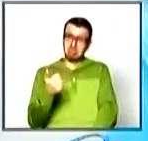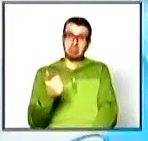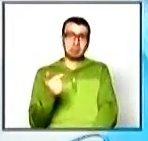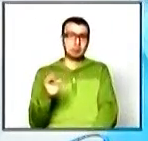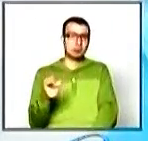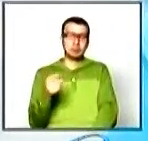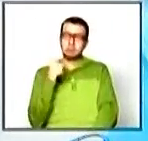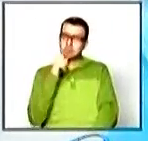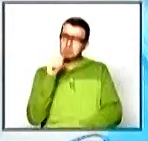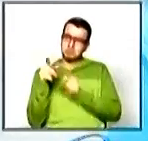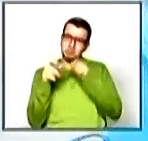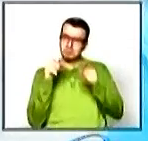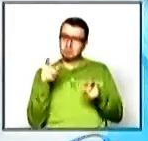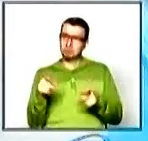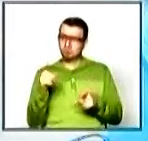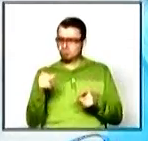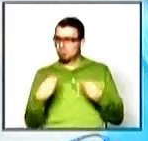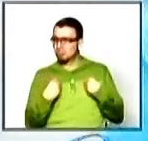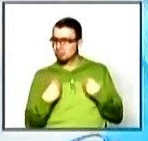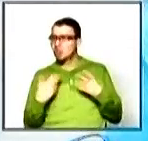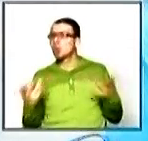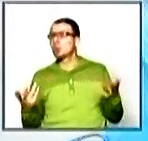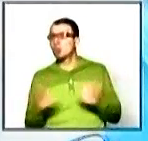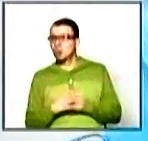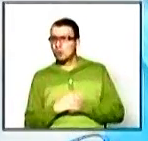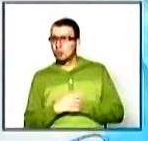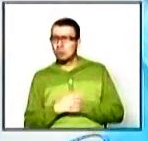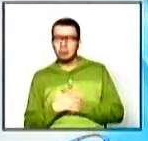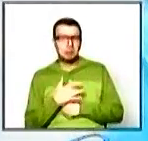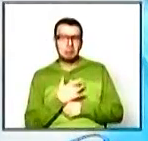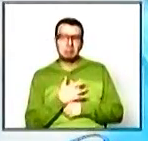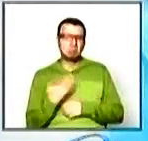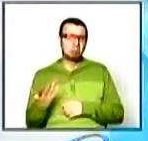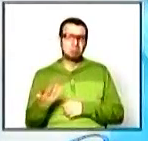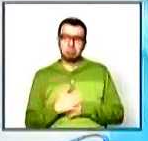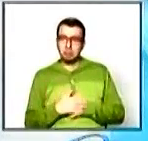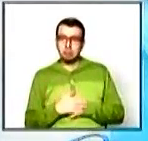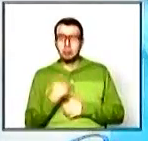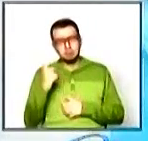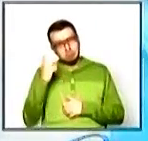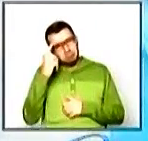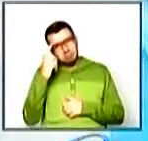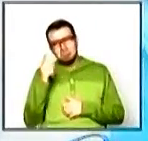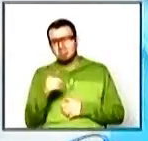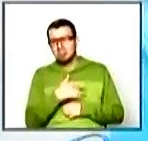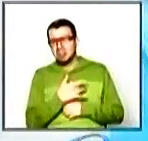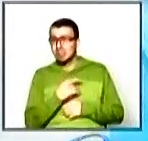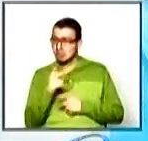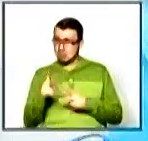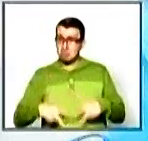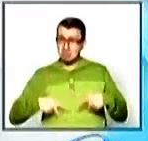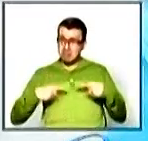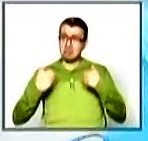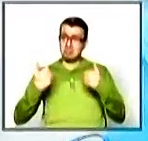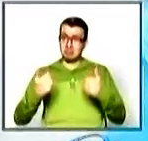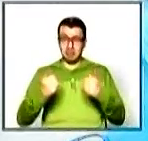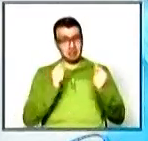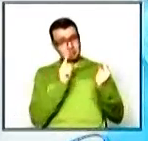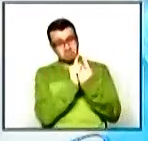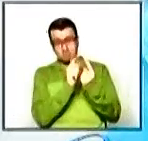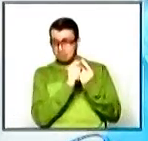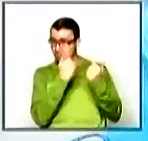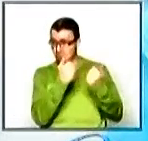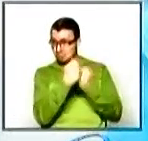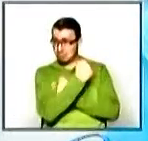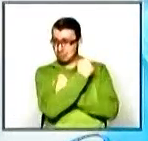forma estamos viviendo, cómo nos estamos sintiendo, cuál es nuestra forma de pensar y de sentirnos frente a la vida, frente a los demás, porque